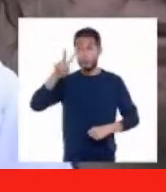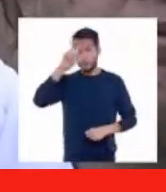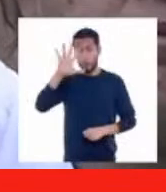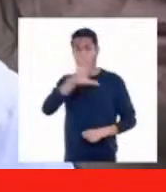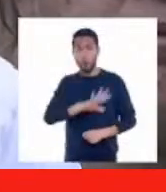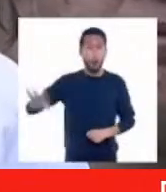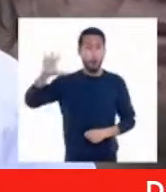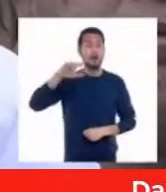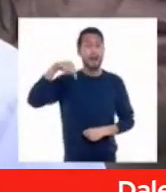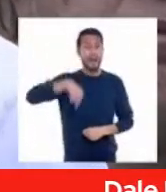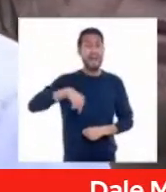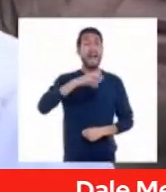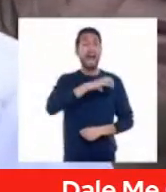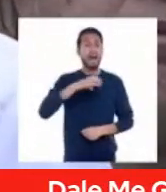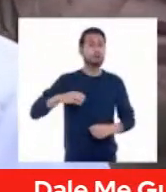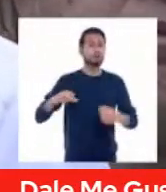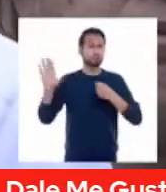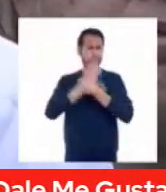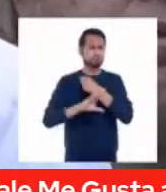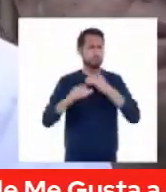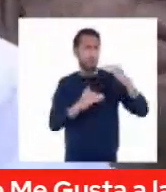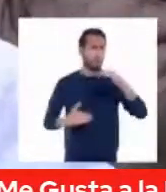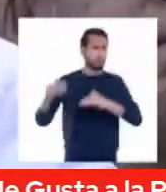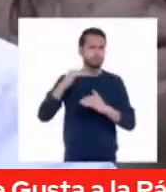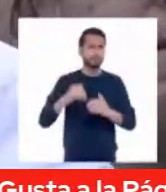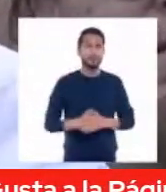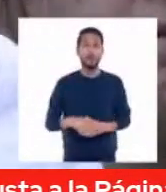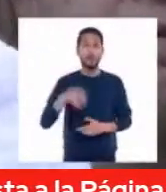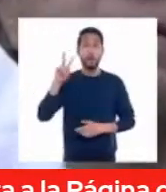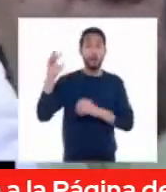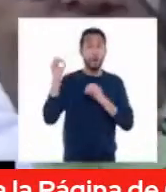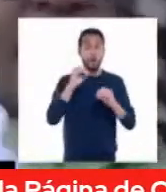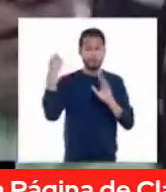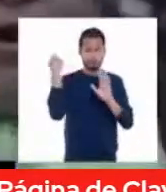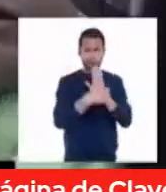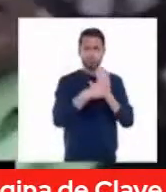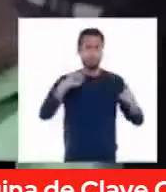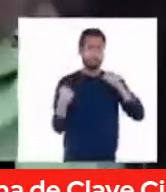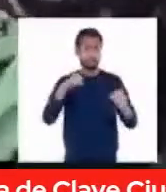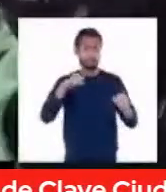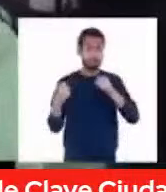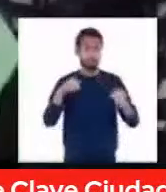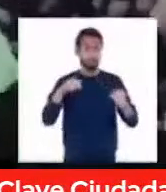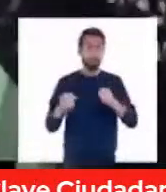más segura del Perú. Este 2 de octubre marca los timones.